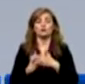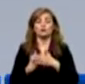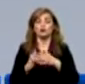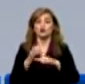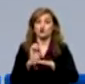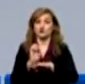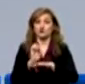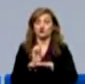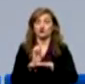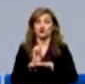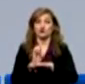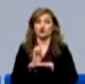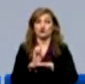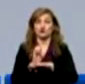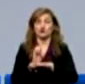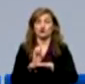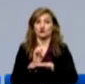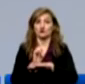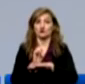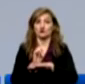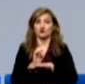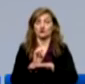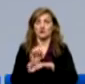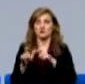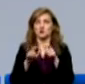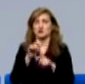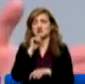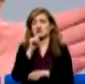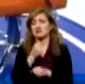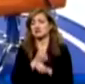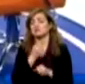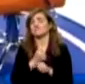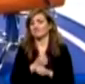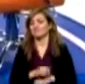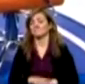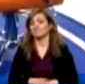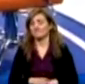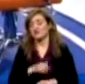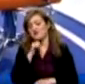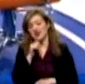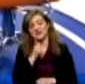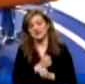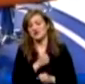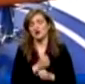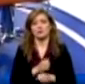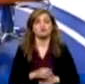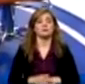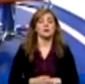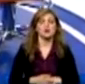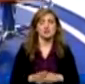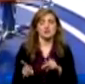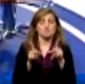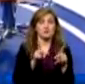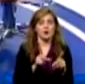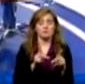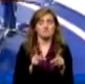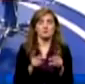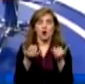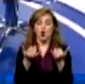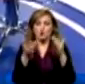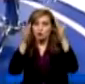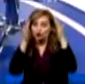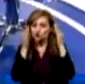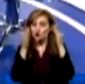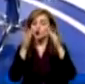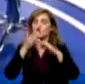seccionales, le quedamos debiendo mucho a la ciudadanía. Estamos iniciando este plan integral de atención invernal y posinvernal. Hoy nos volvemos